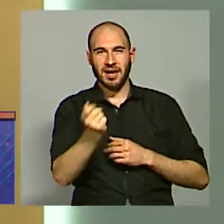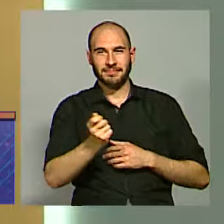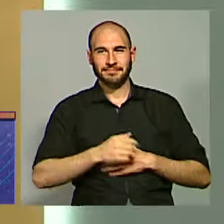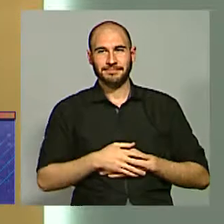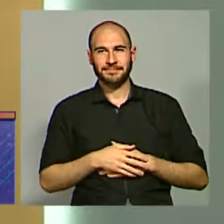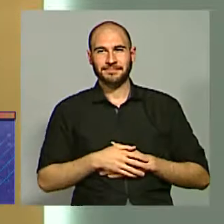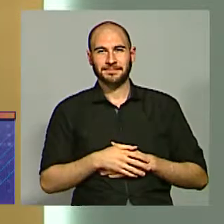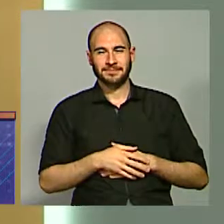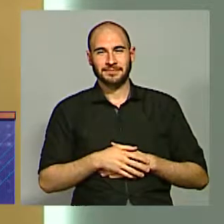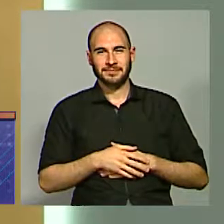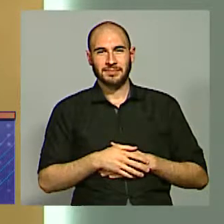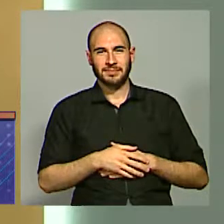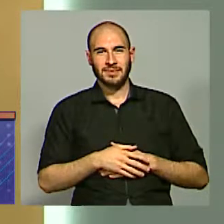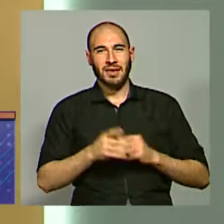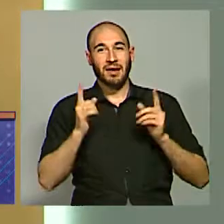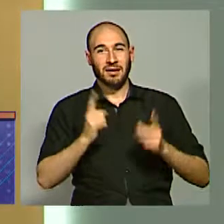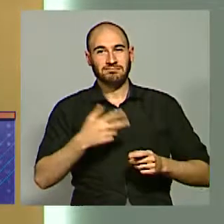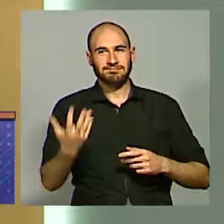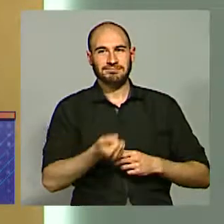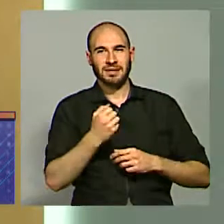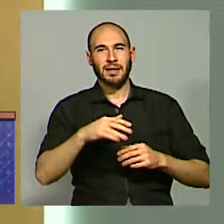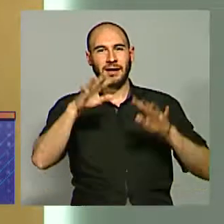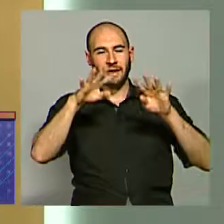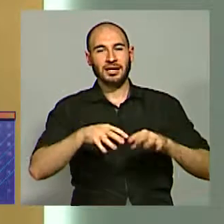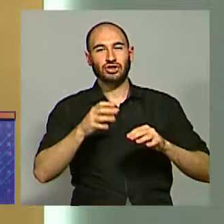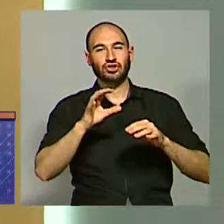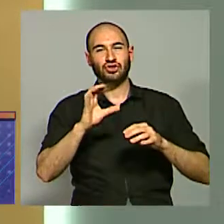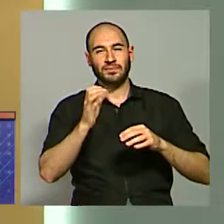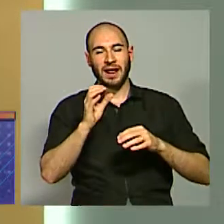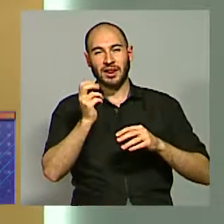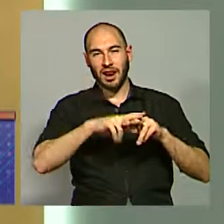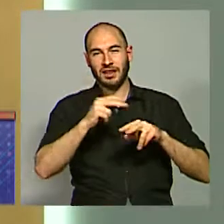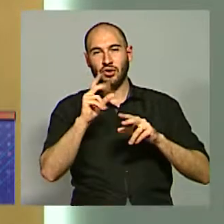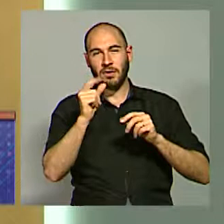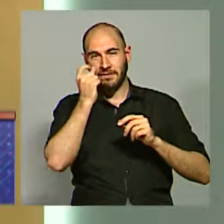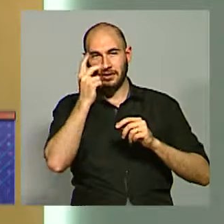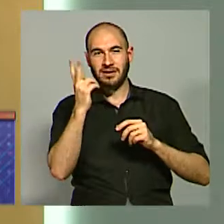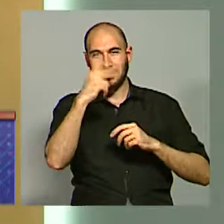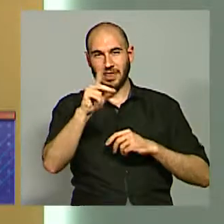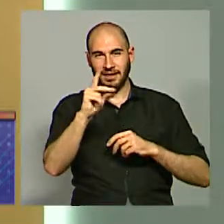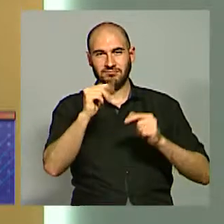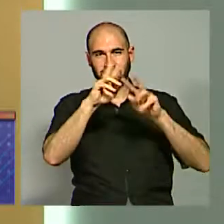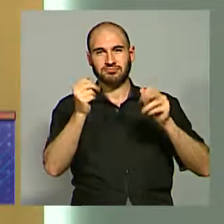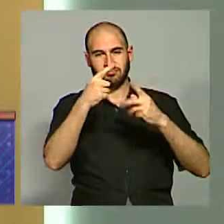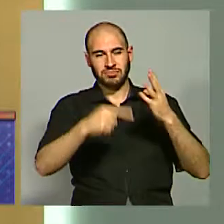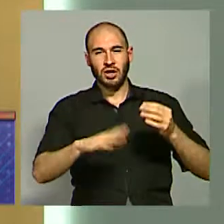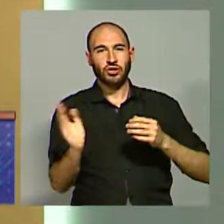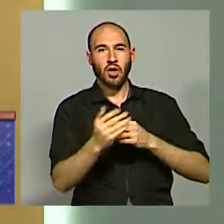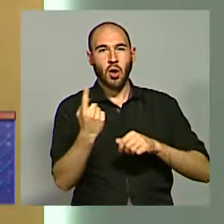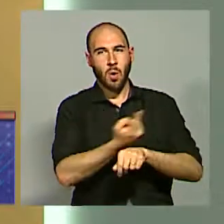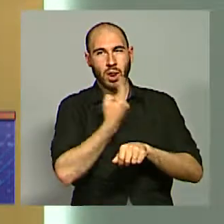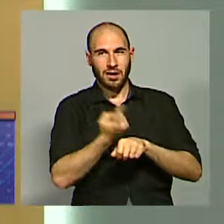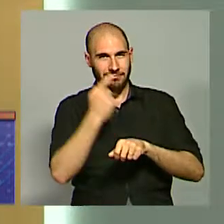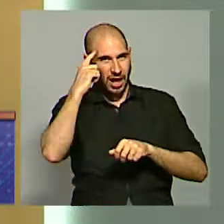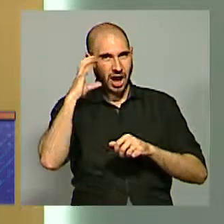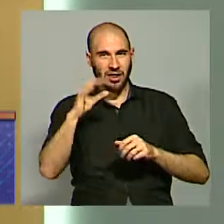televisión digital abierta. También nos podés encontrar en la grilla de Supercanal, en el canal 22, en HD. Todos los contenidos a lo largo de esta hora,